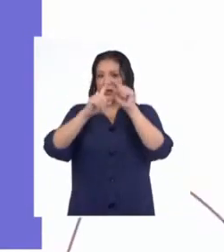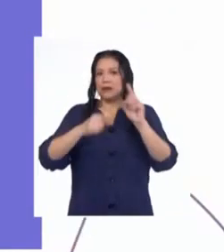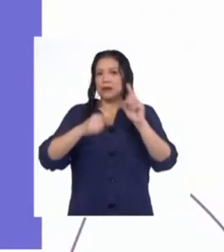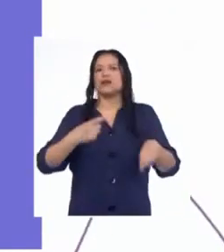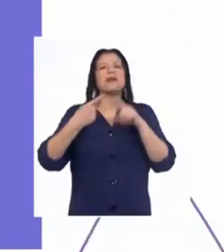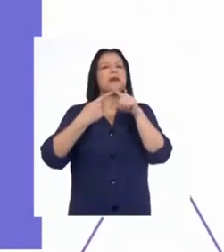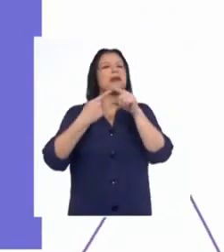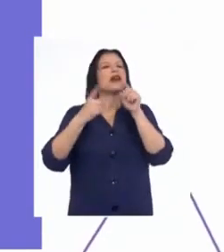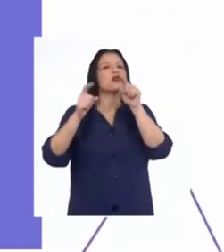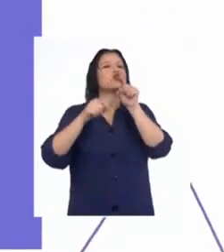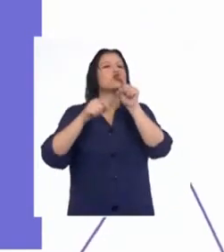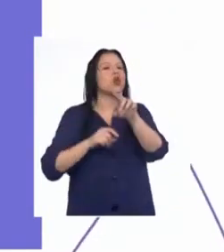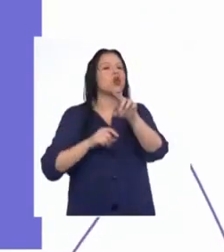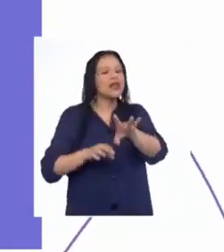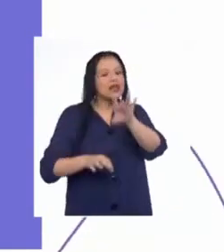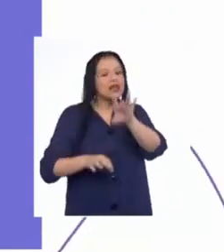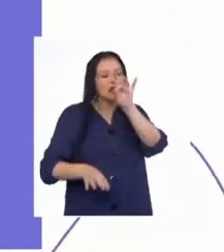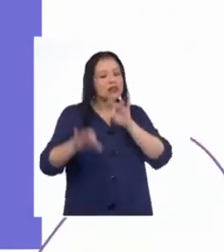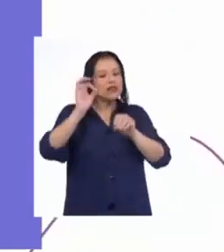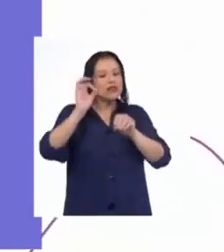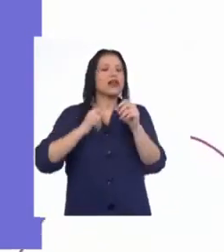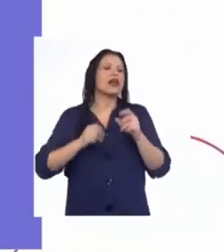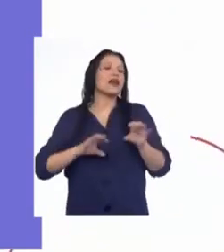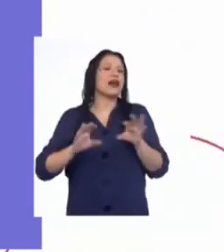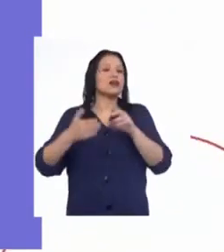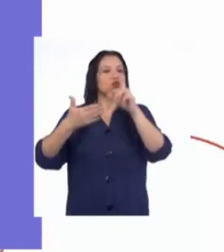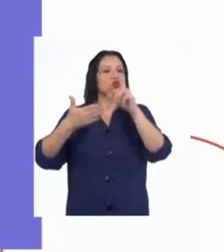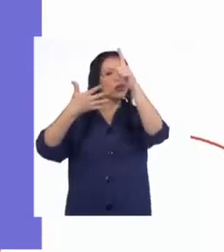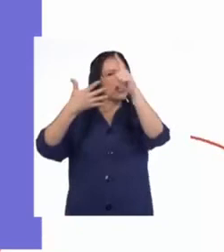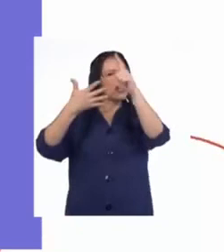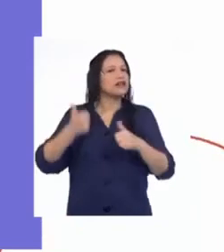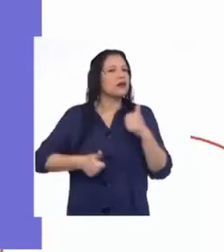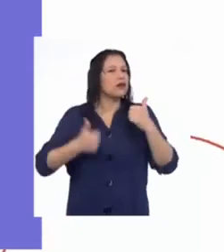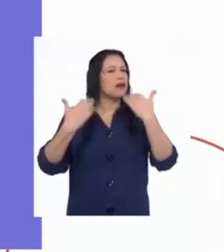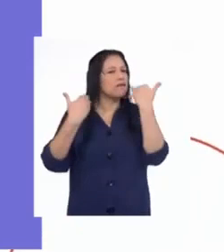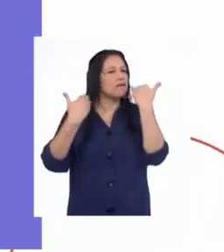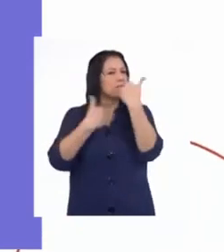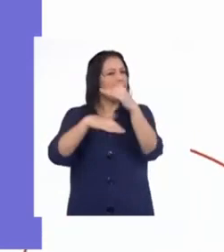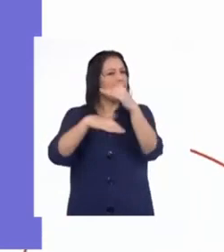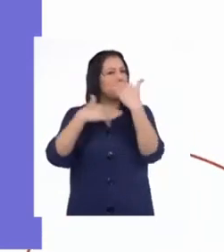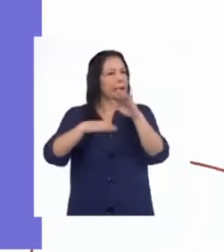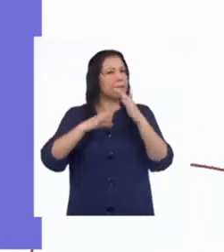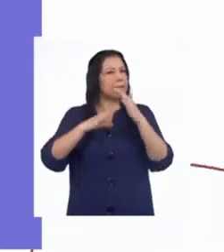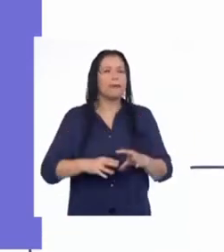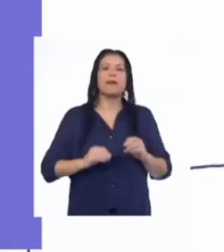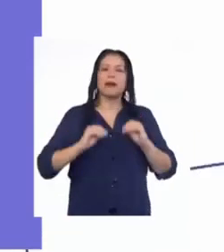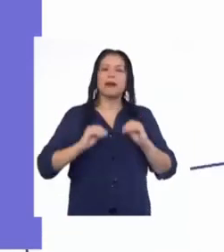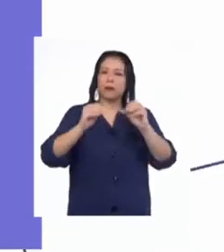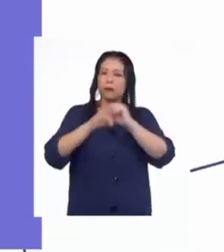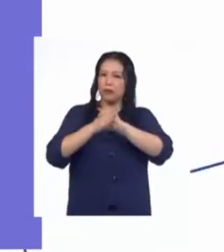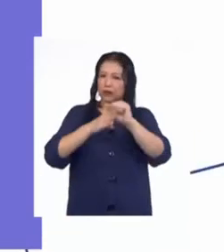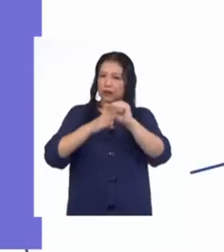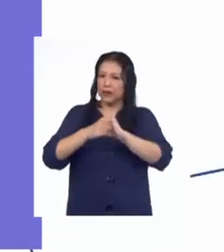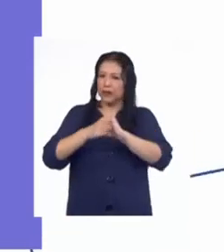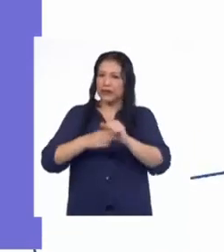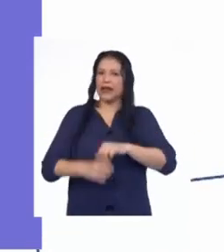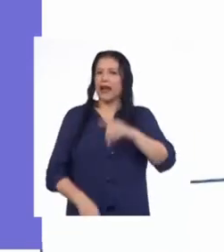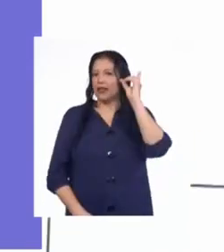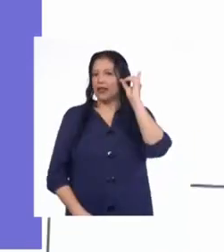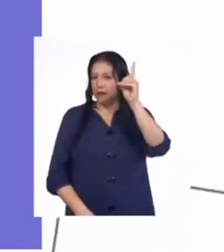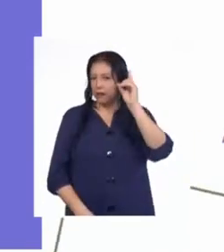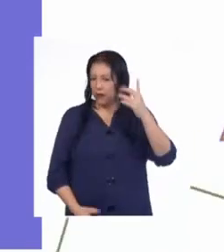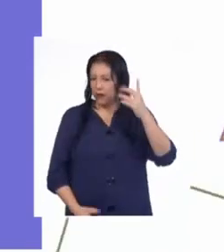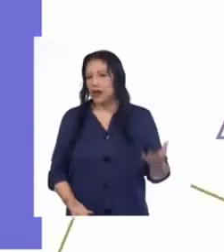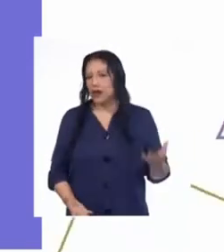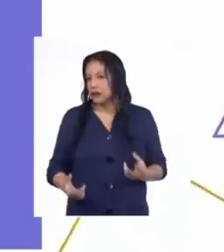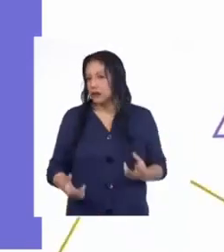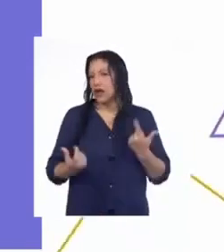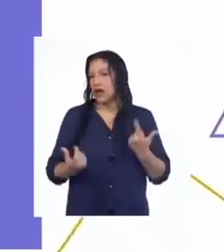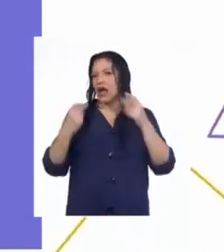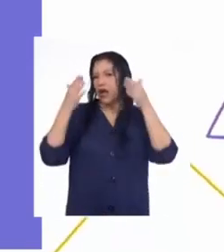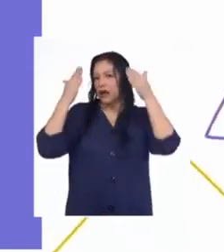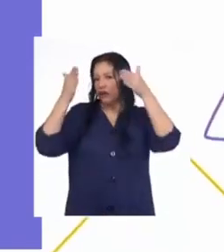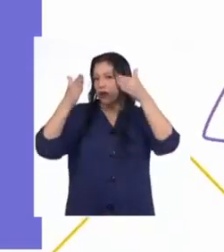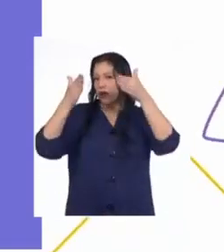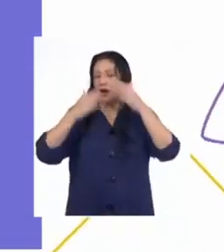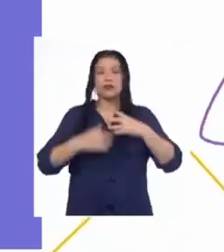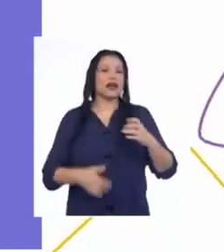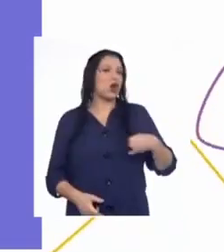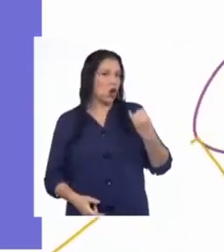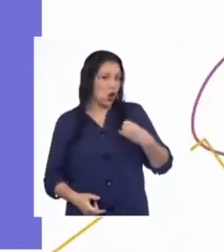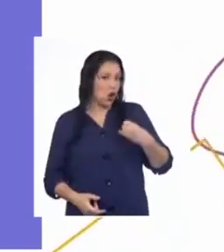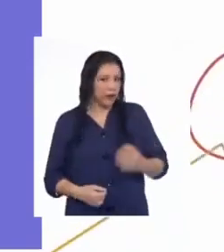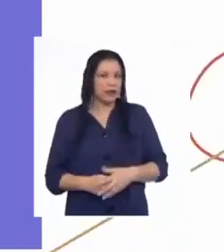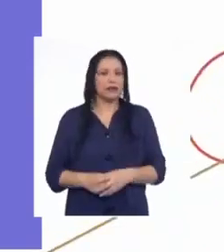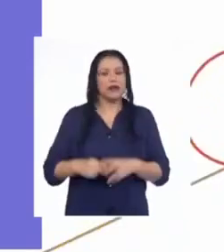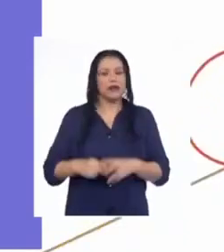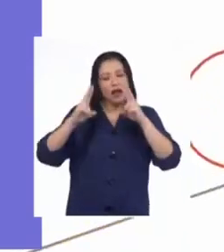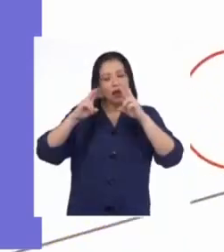consiste en que identifiquen y hagan una lista sobre los obstáculos para el ejercicio pleno de la democracia en lo que respecta a las y los jóvenes.